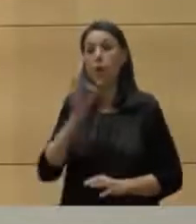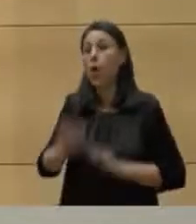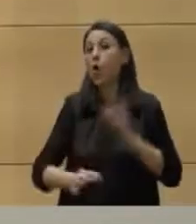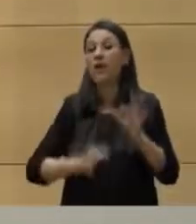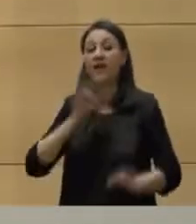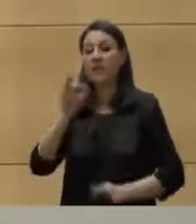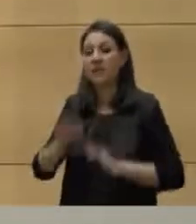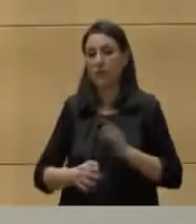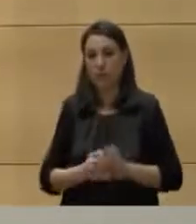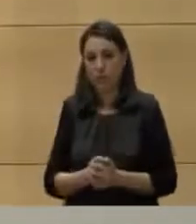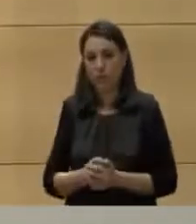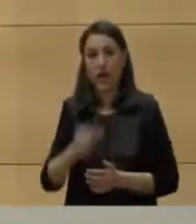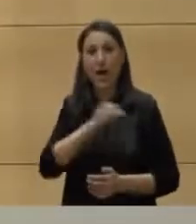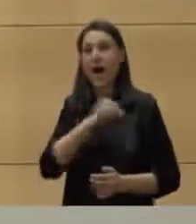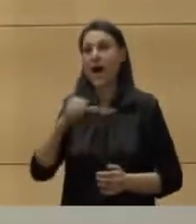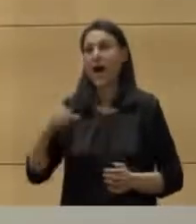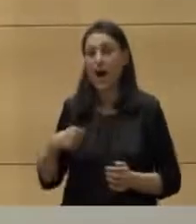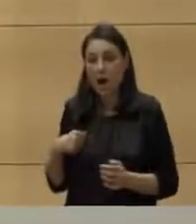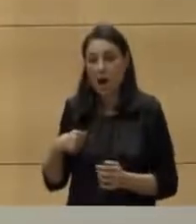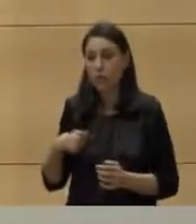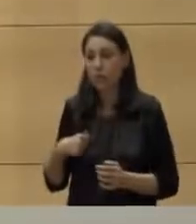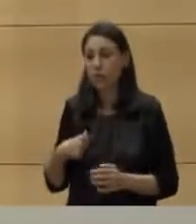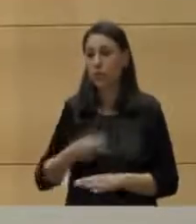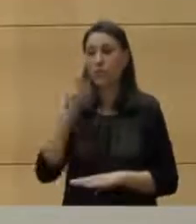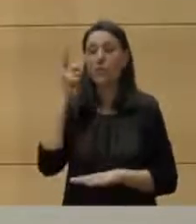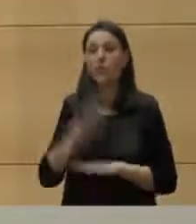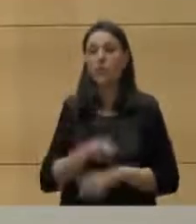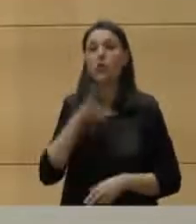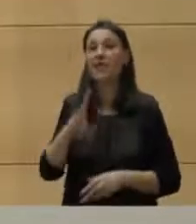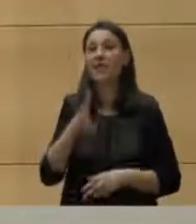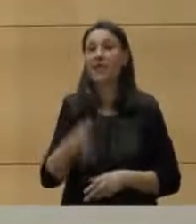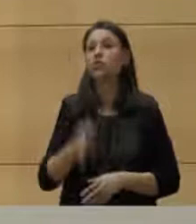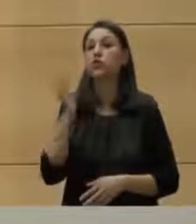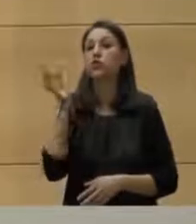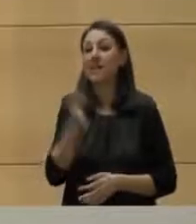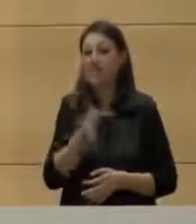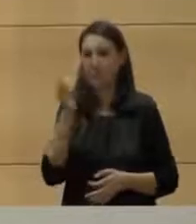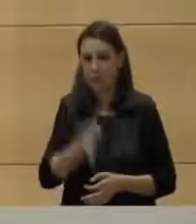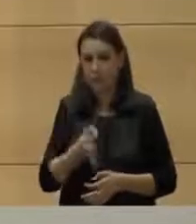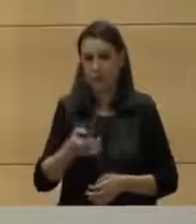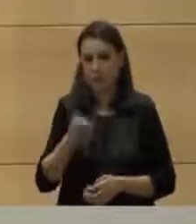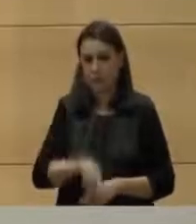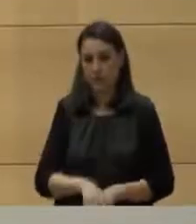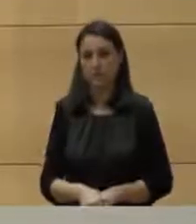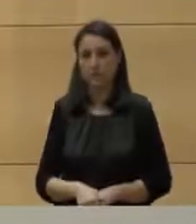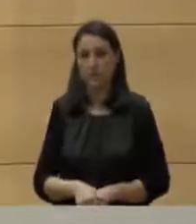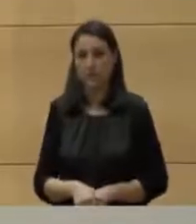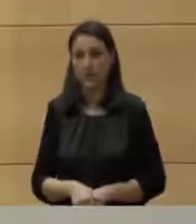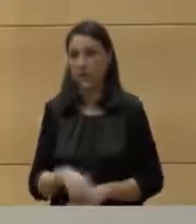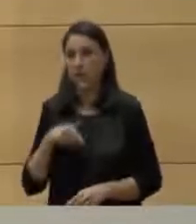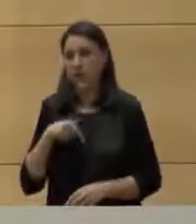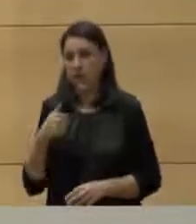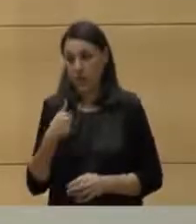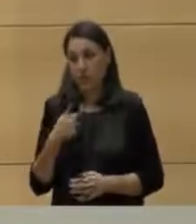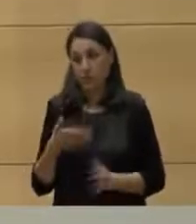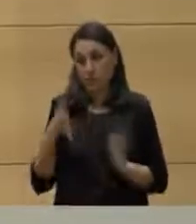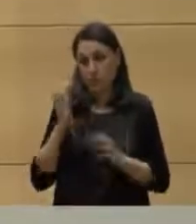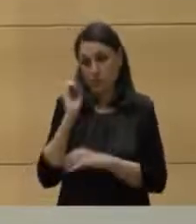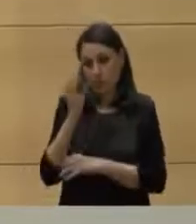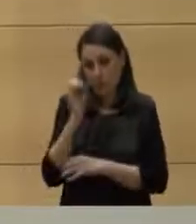Autoorganización, autoimputación de derechos y deberes. Seguramente en mi intervención oirán ustedes